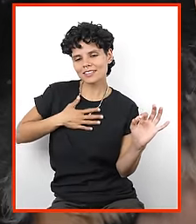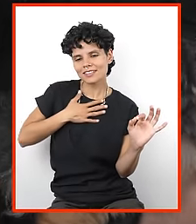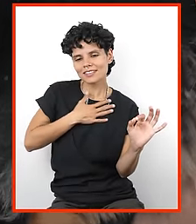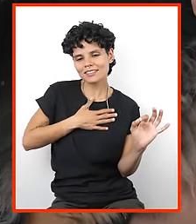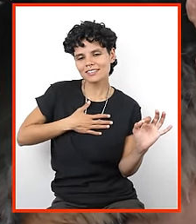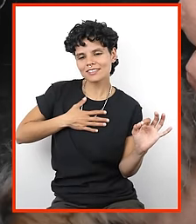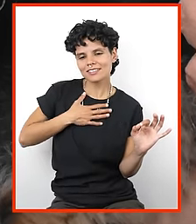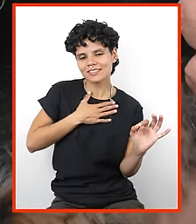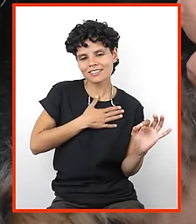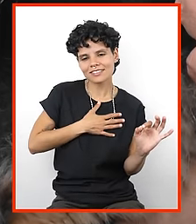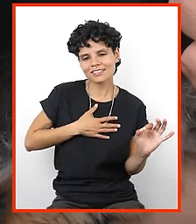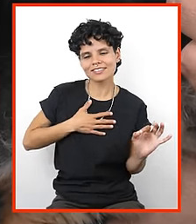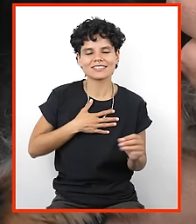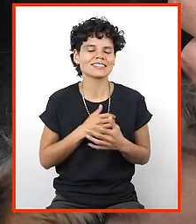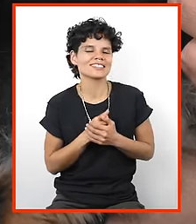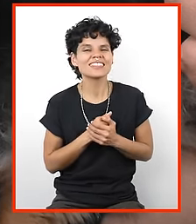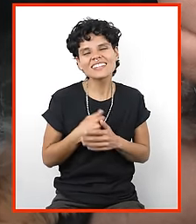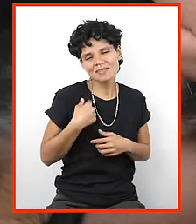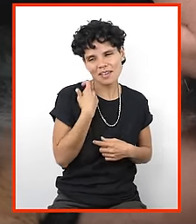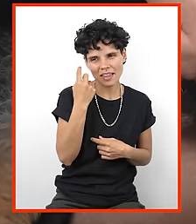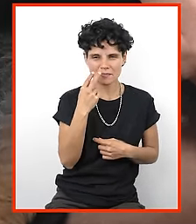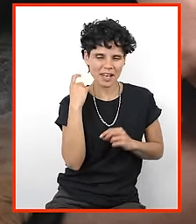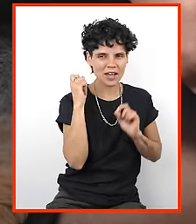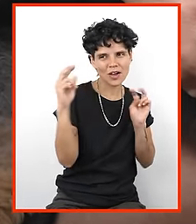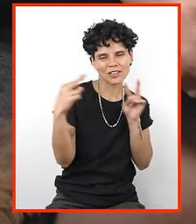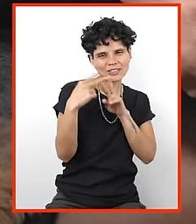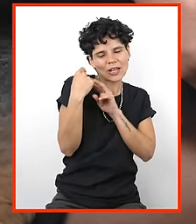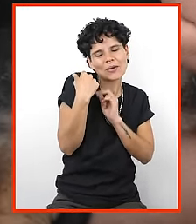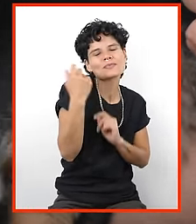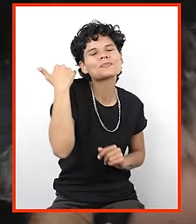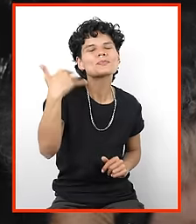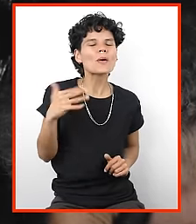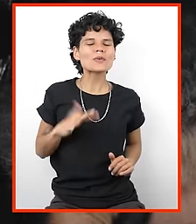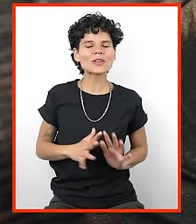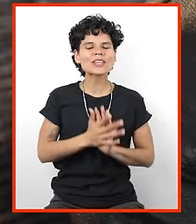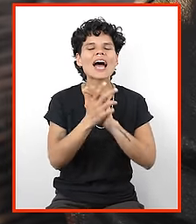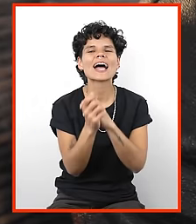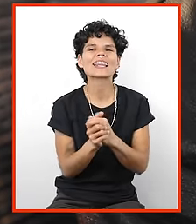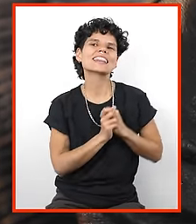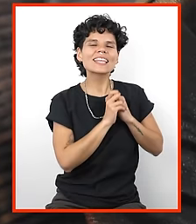Oye, a mí también me parece que es muy importante poder conocerlos.